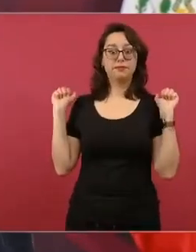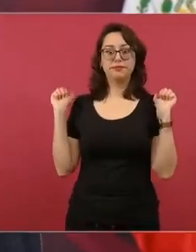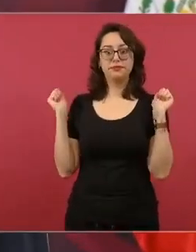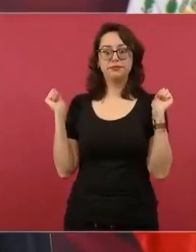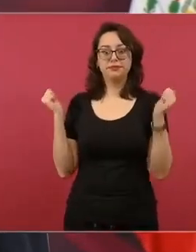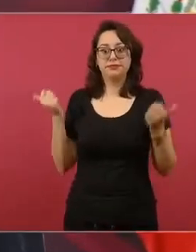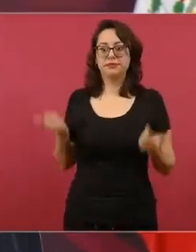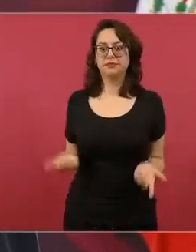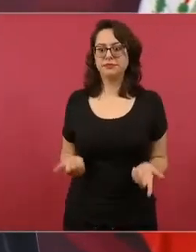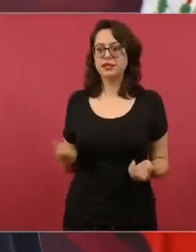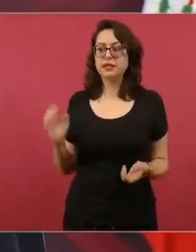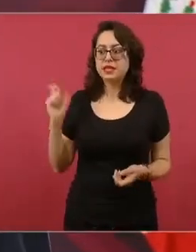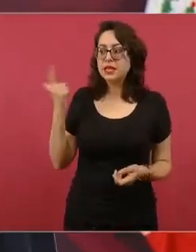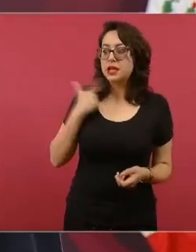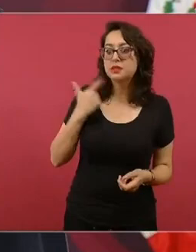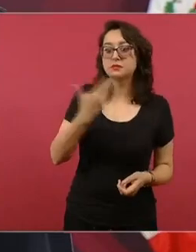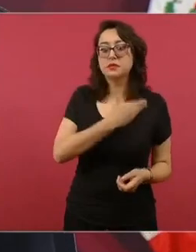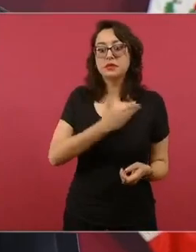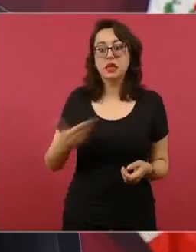Y Macri tampoco.